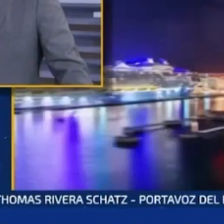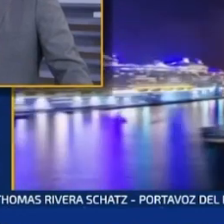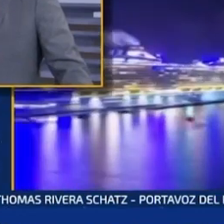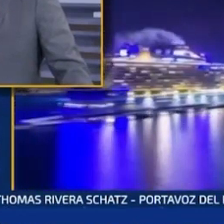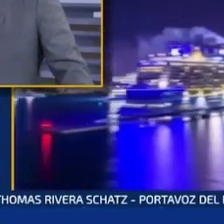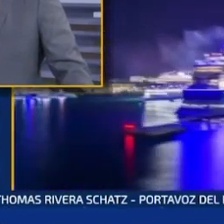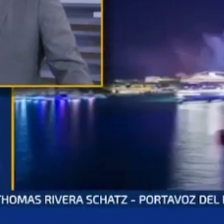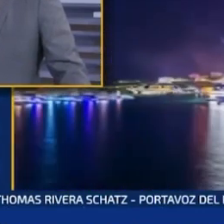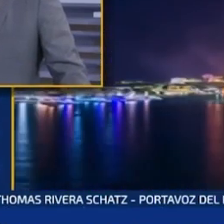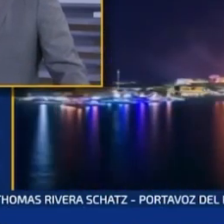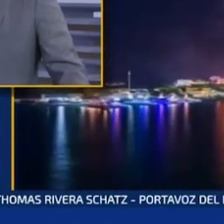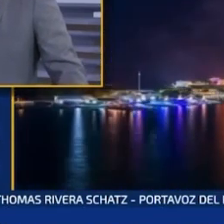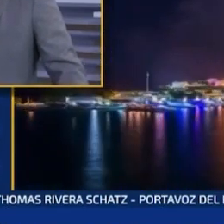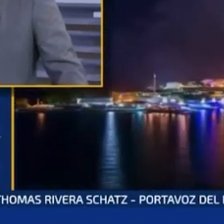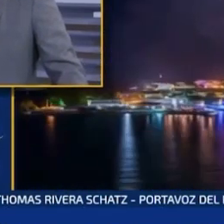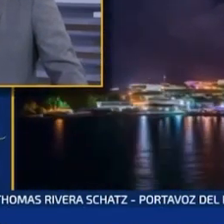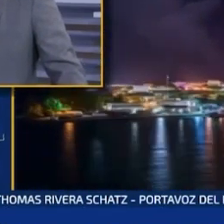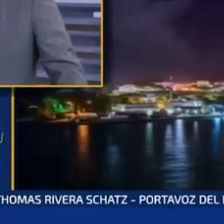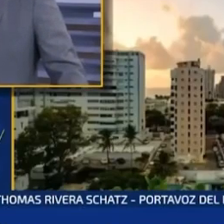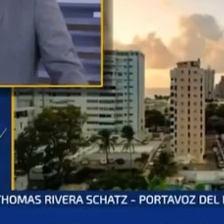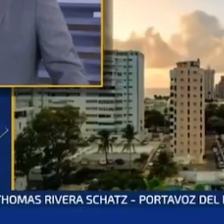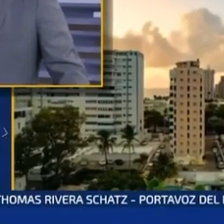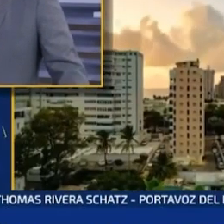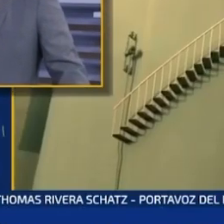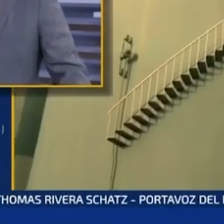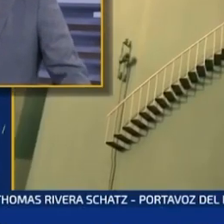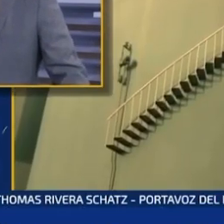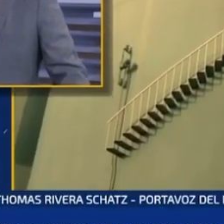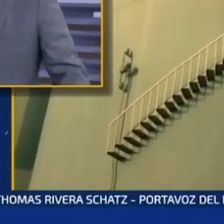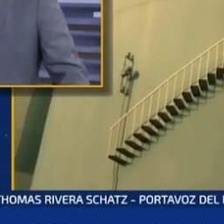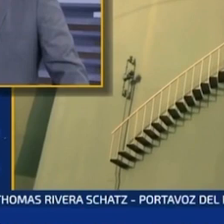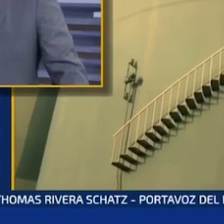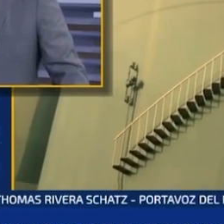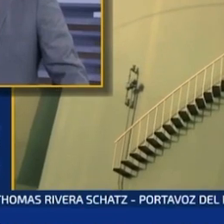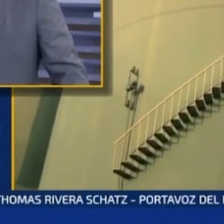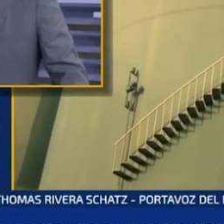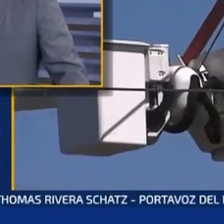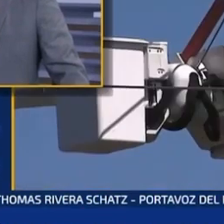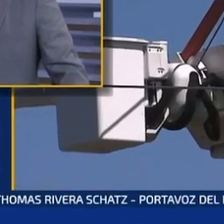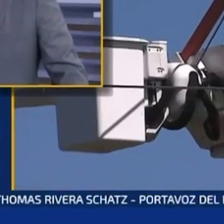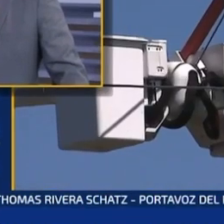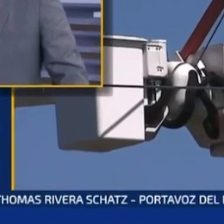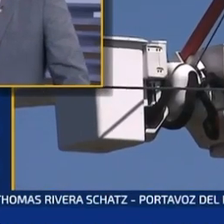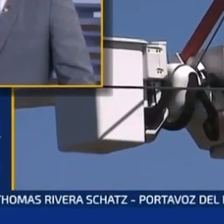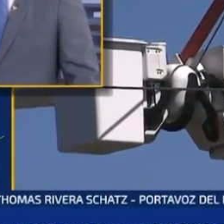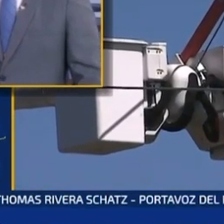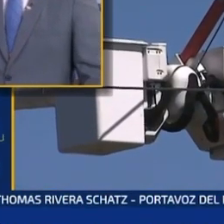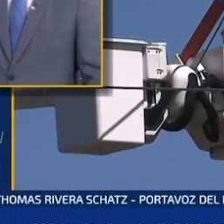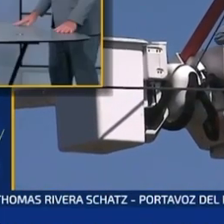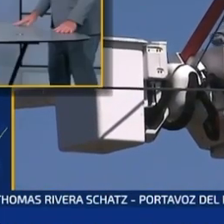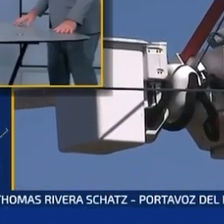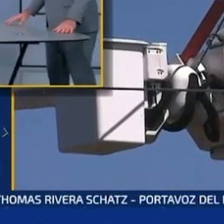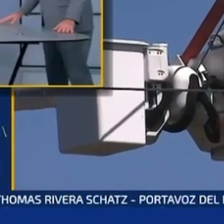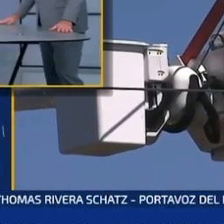perfecta con la gente, que entiende por lo que está atravesando la gente y está defendiendo a la gente. Para eso la gente votó en las elecciones. El gobernador